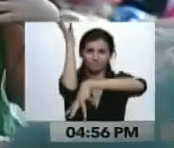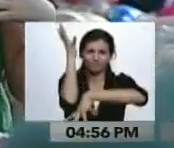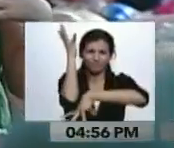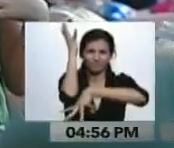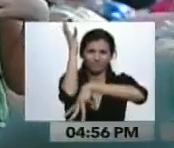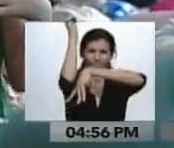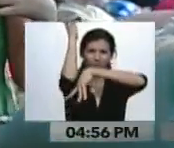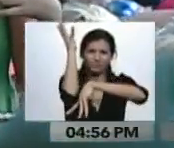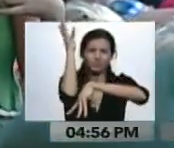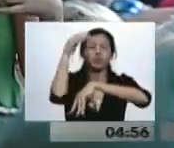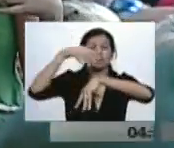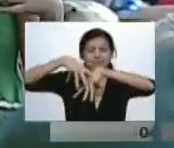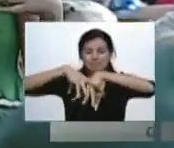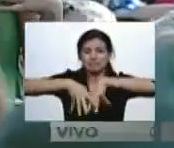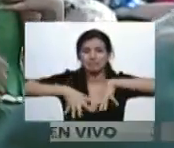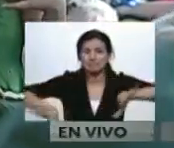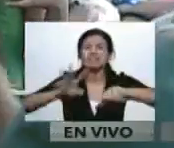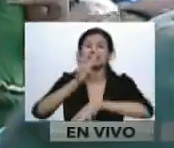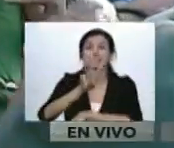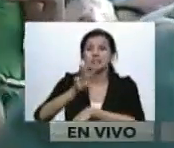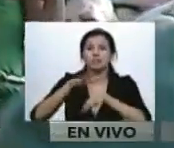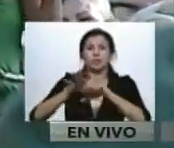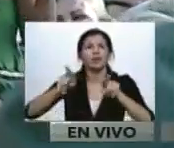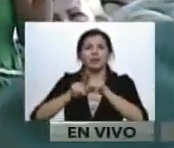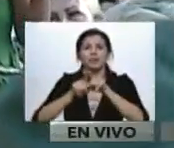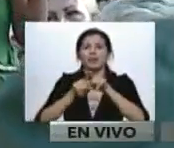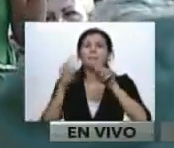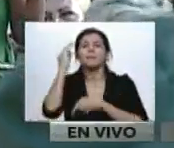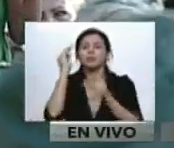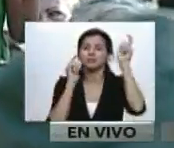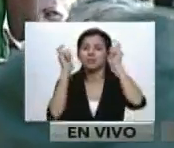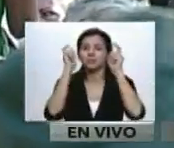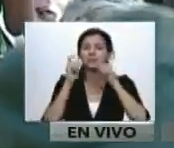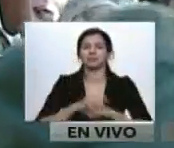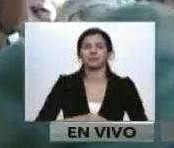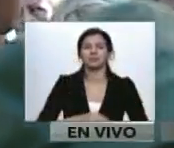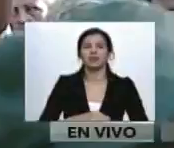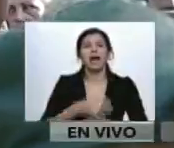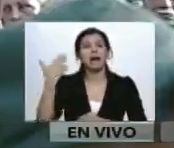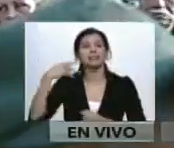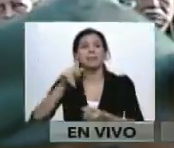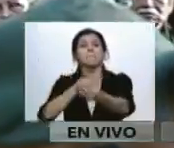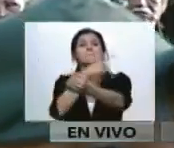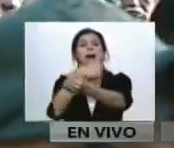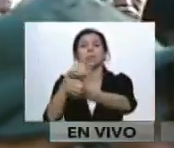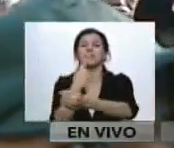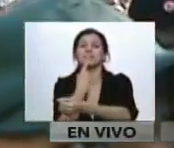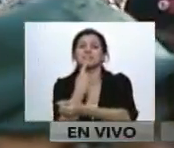legado del comandante Chávez. Decía la comunidad de Pablo, en las